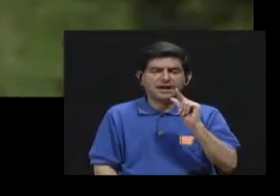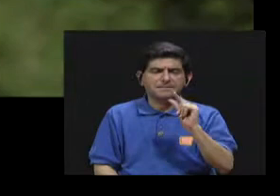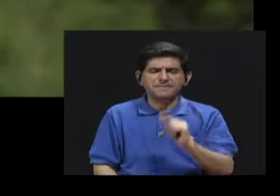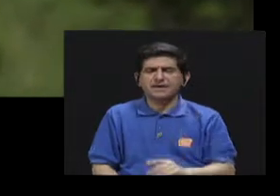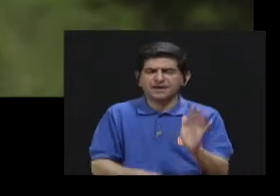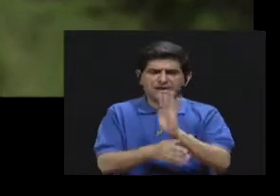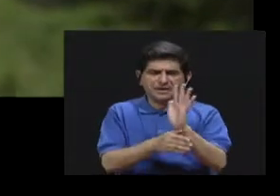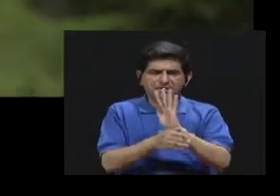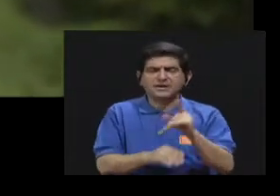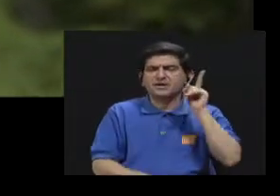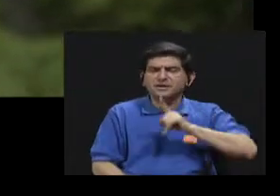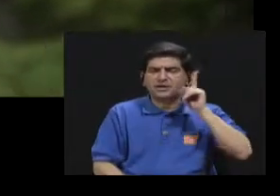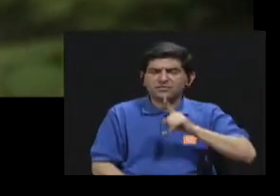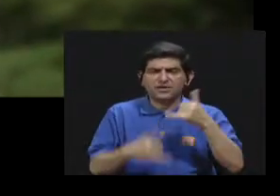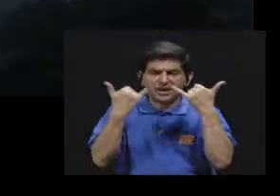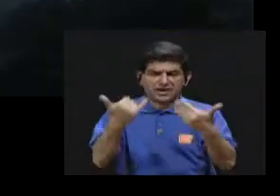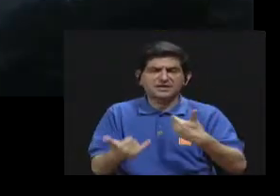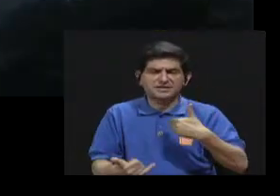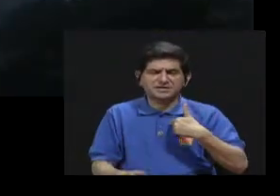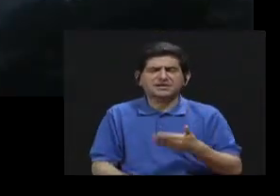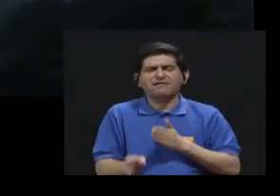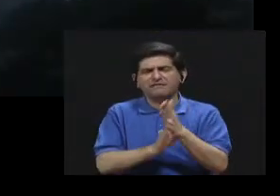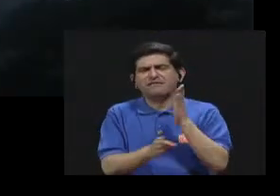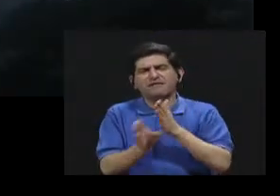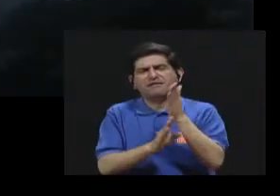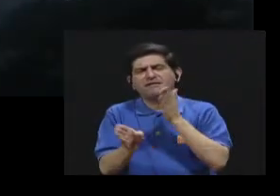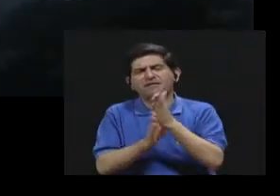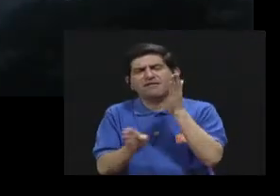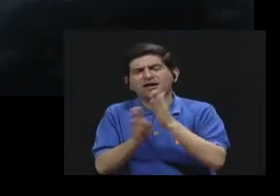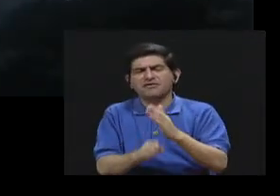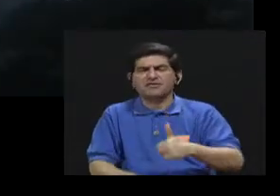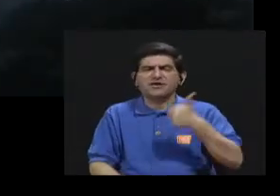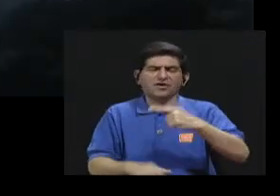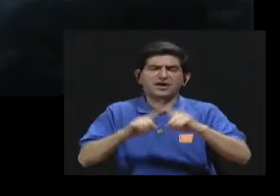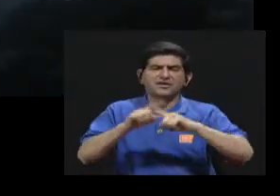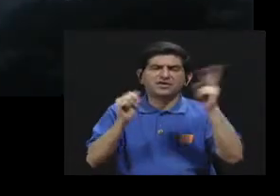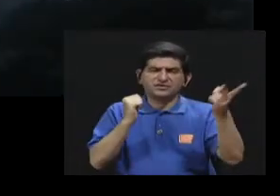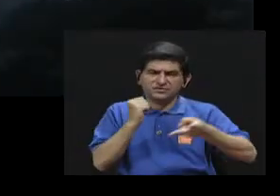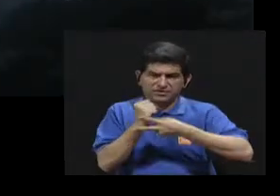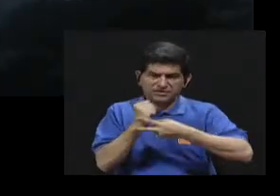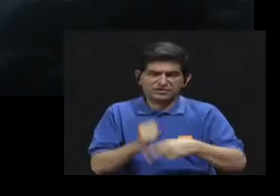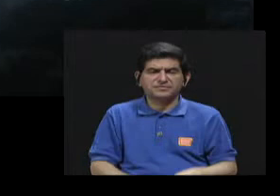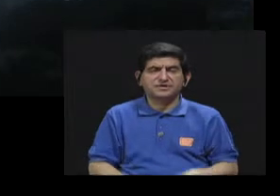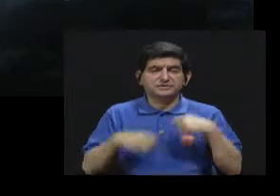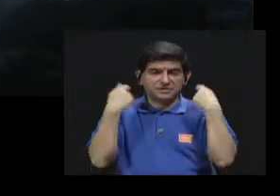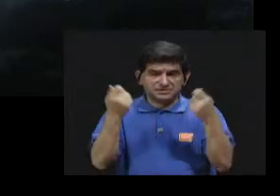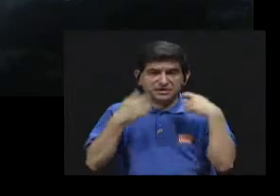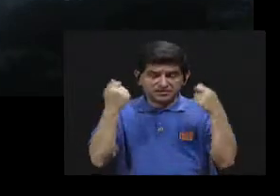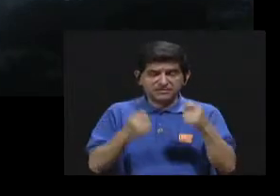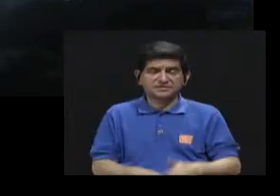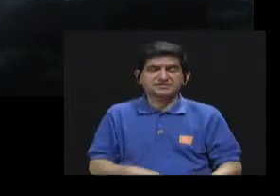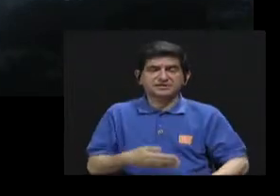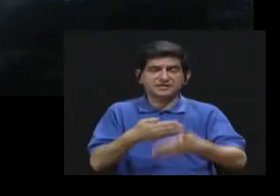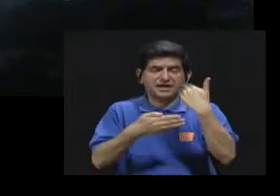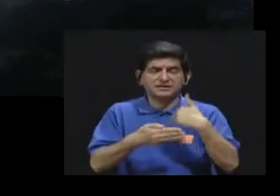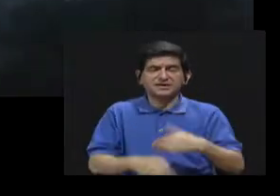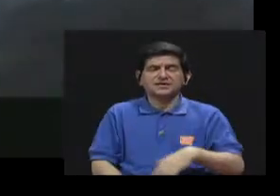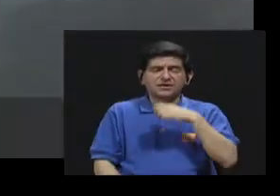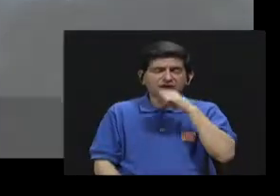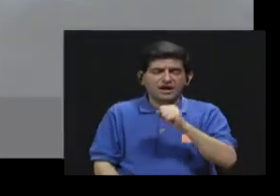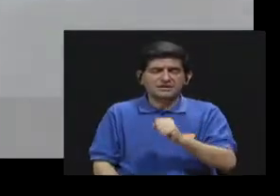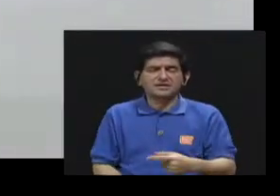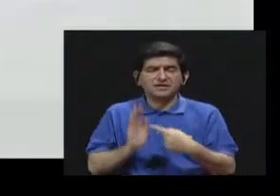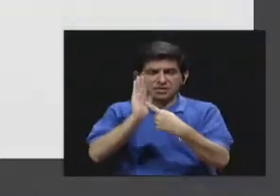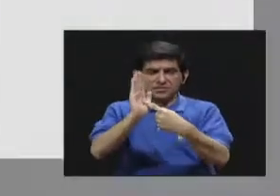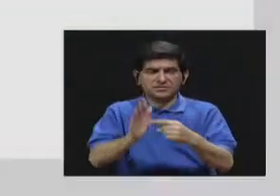sí. Ya tiene mucha trayectoria de él, ha sido ganador varias veces en el festival y en la antigua muestra de cine y video. Ariel,